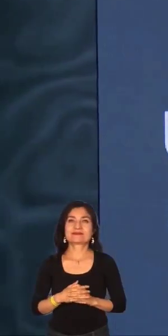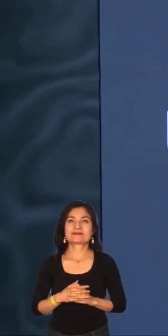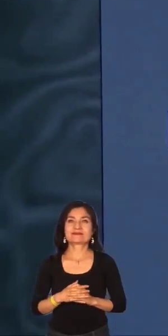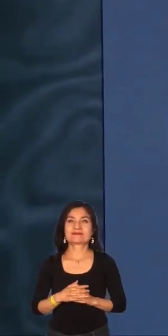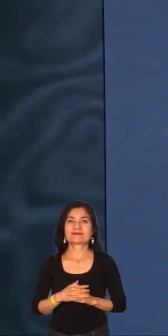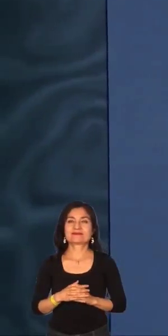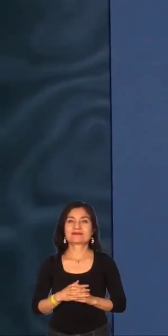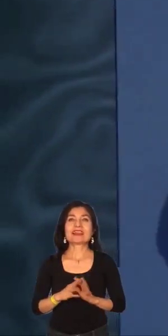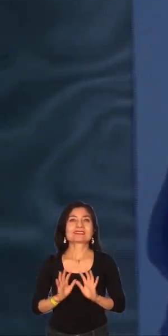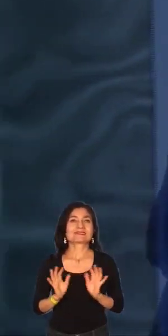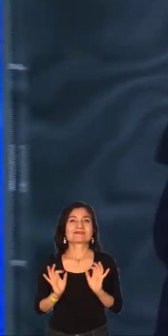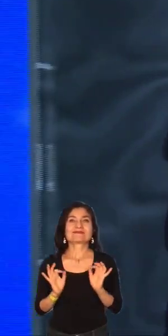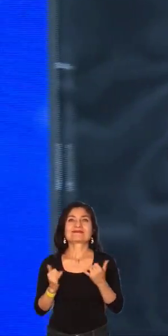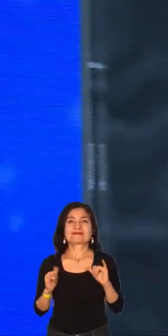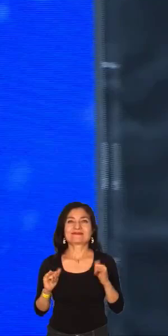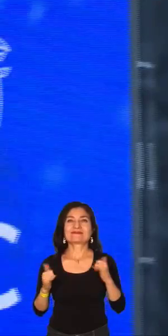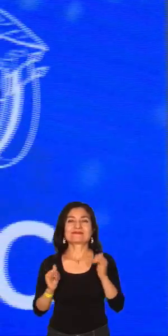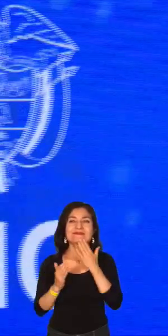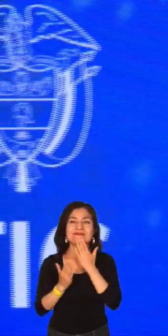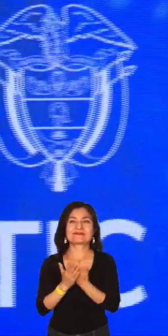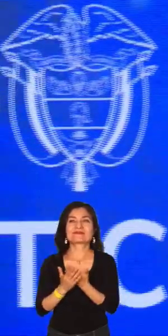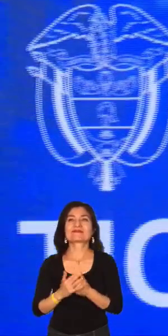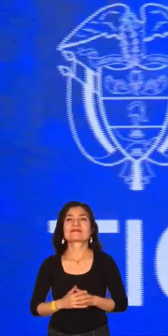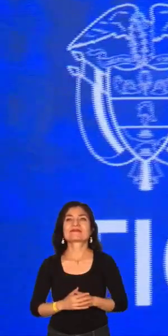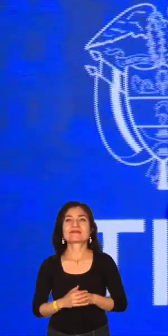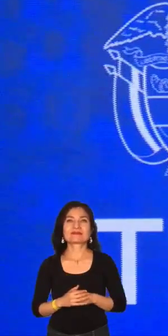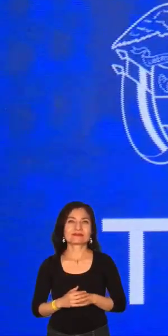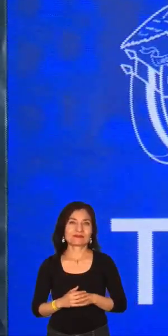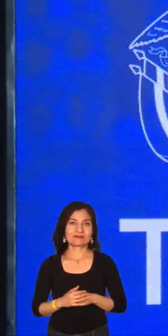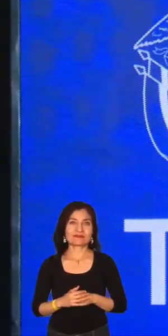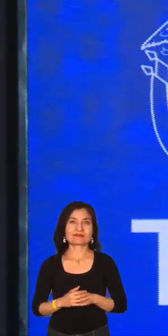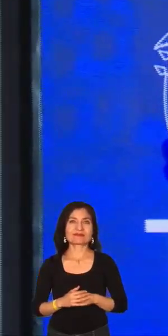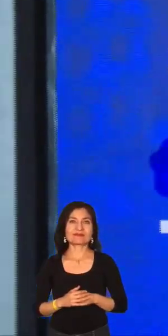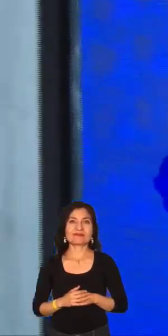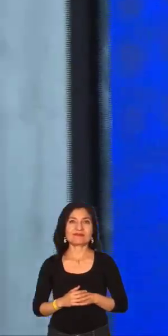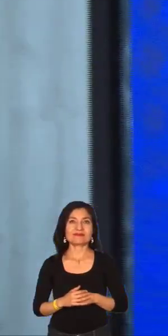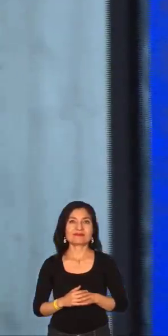A ver, ahora sí, gracias. Lo primero es que